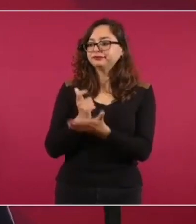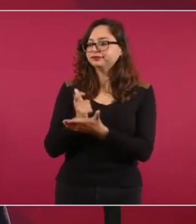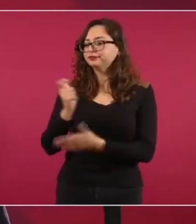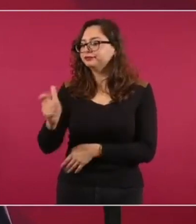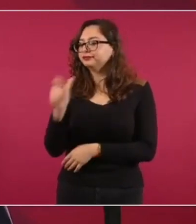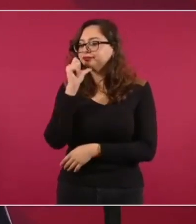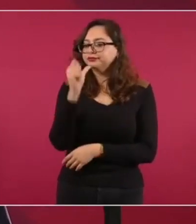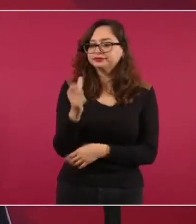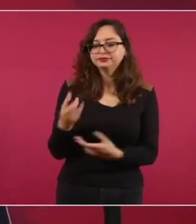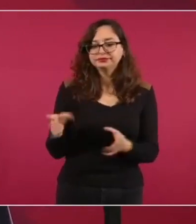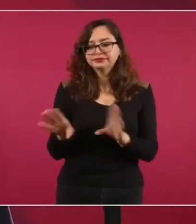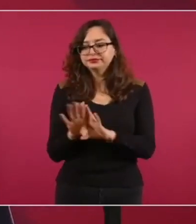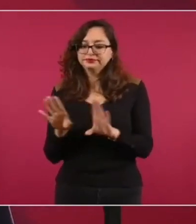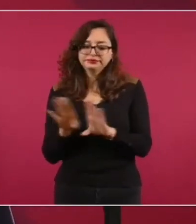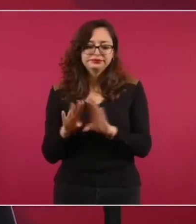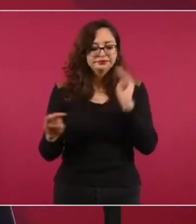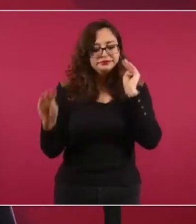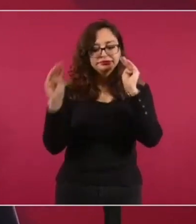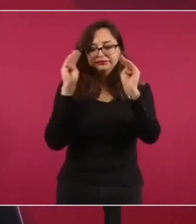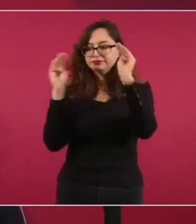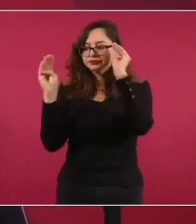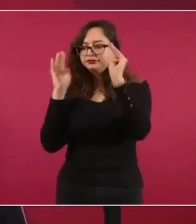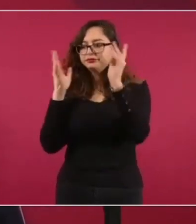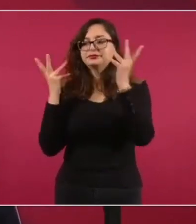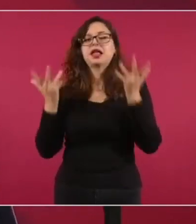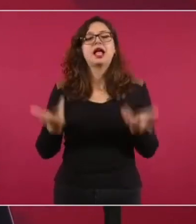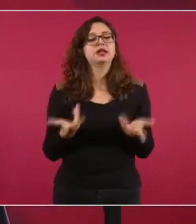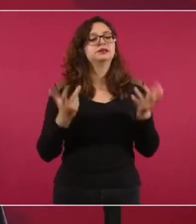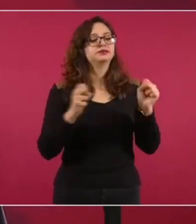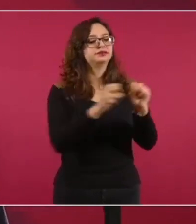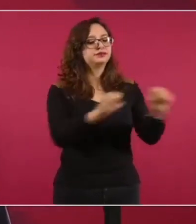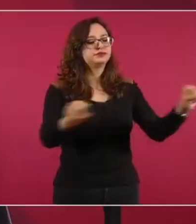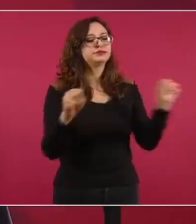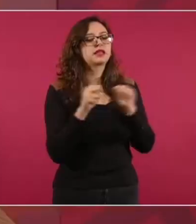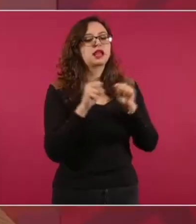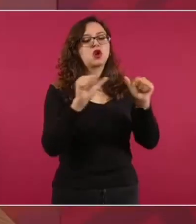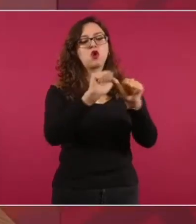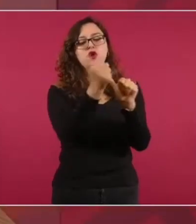con lo que no pagaban los impuestos para la élite,